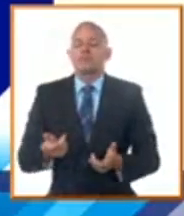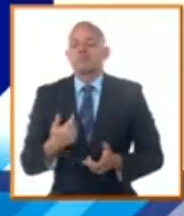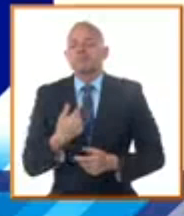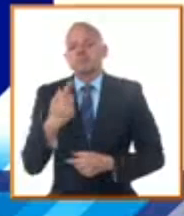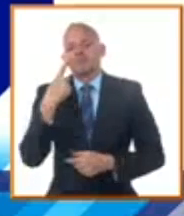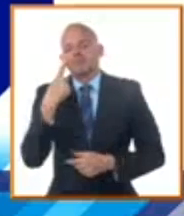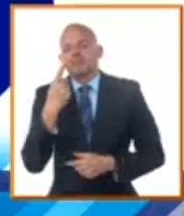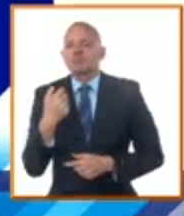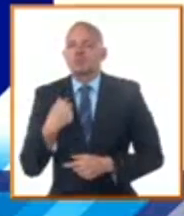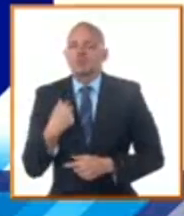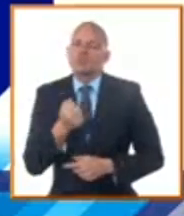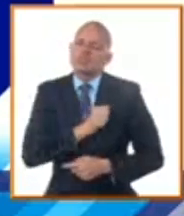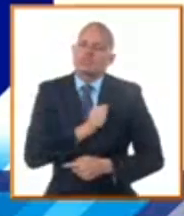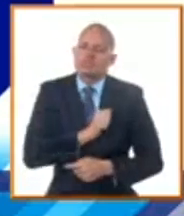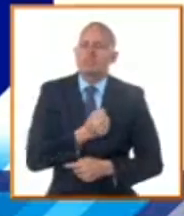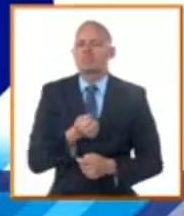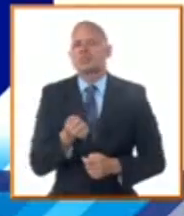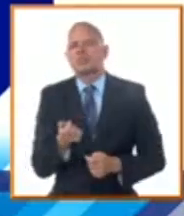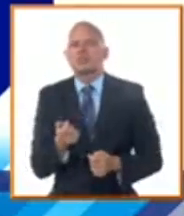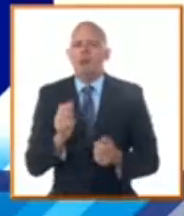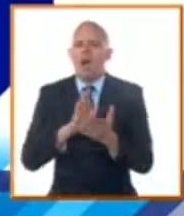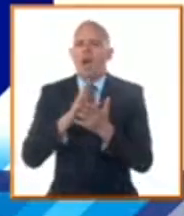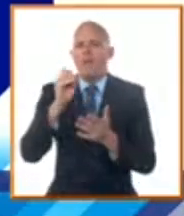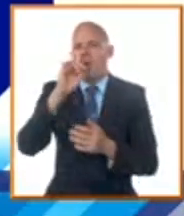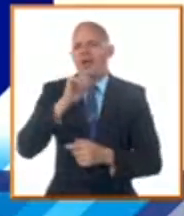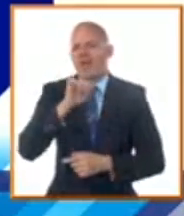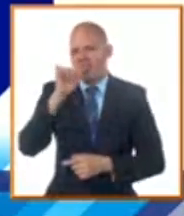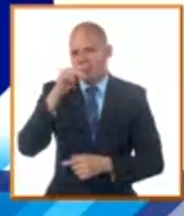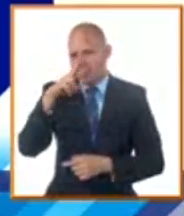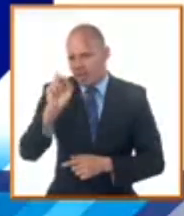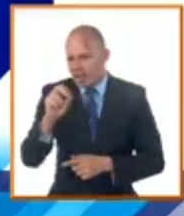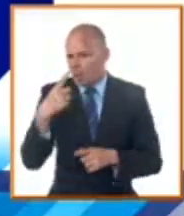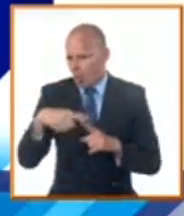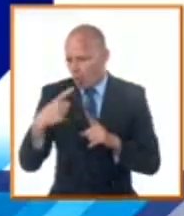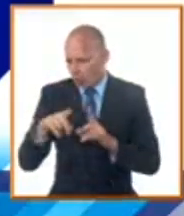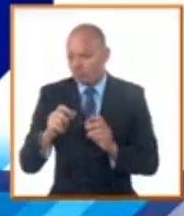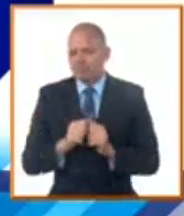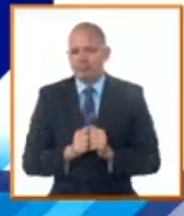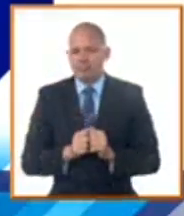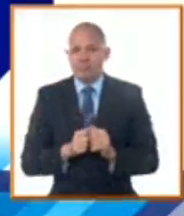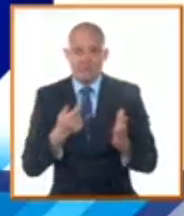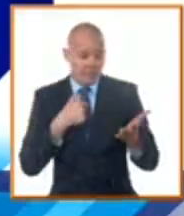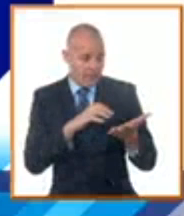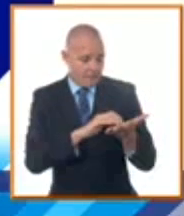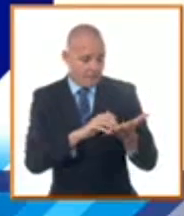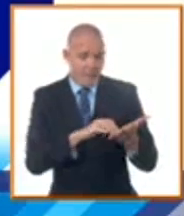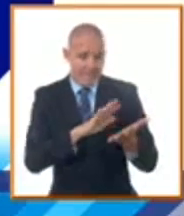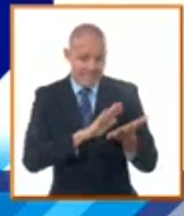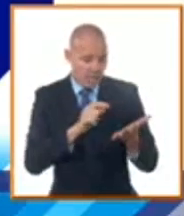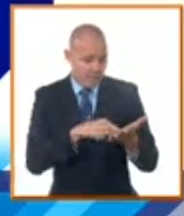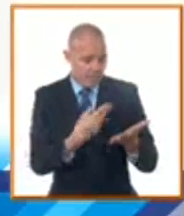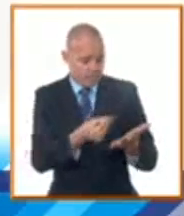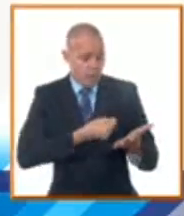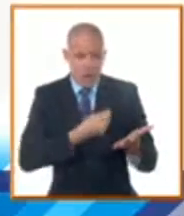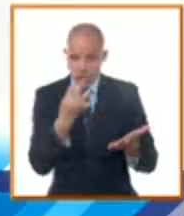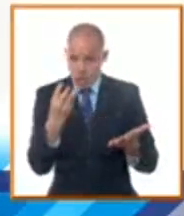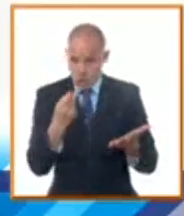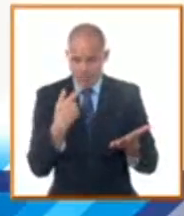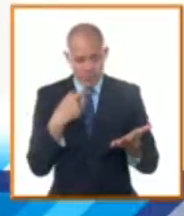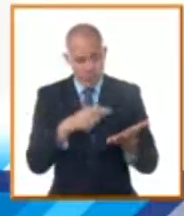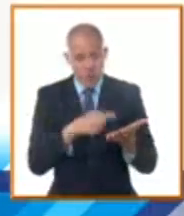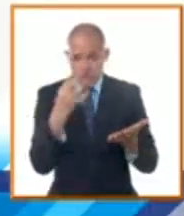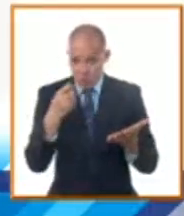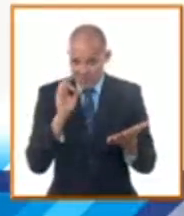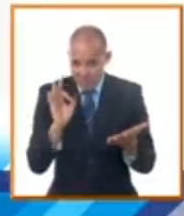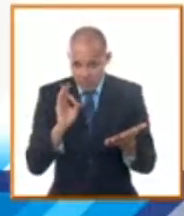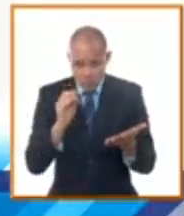SMS un número y con ese número y el carnet de identidad usted se presenta en Cadeca, en las oficinas de Cadeca y realiza el depósito.